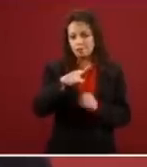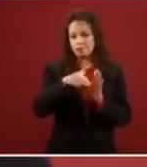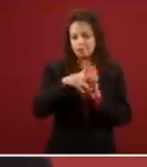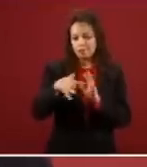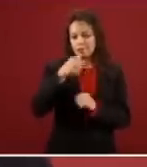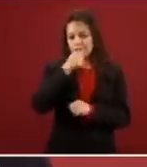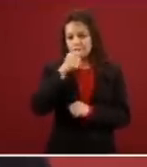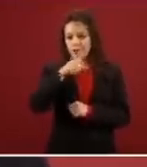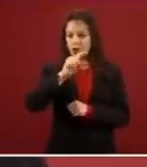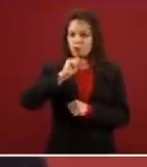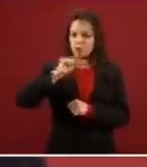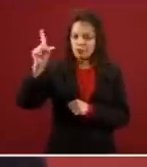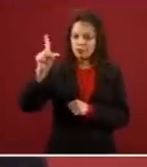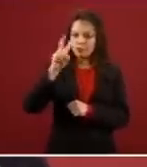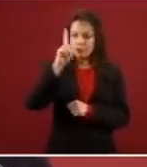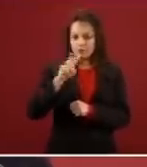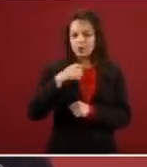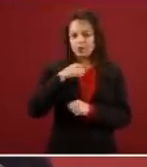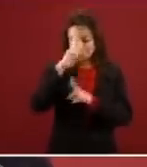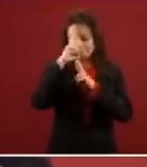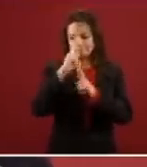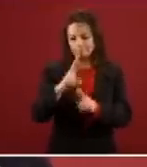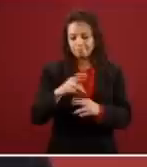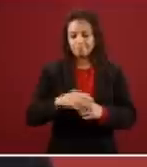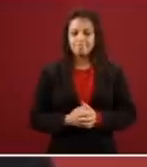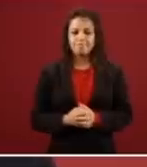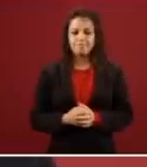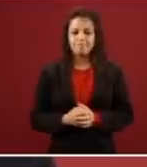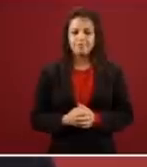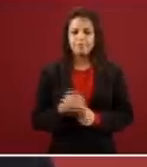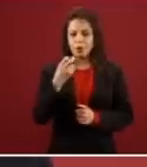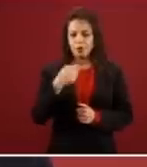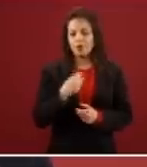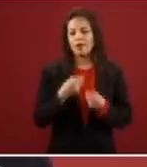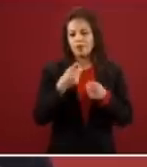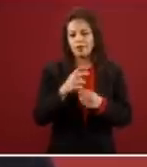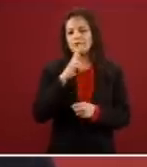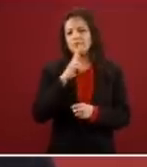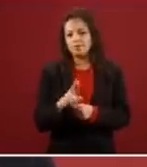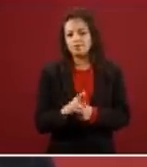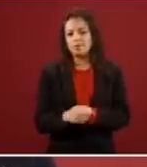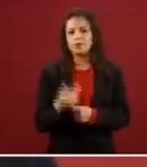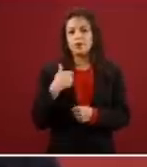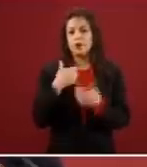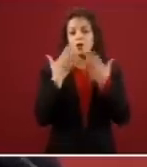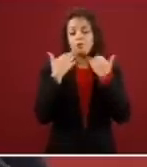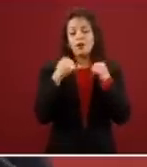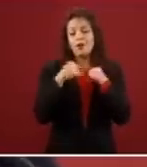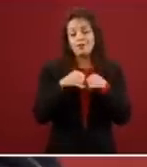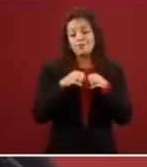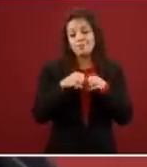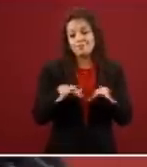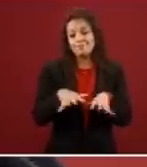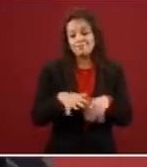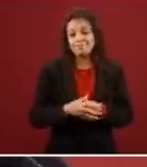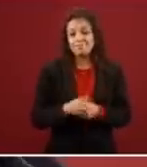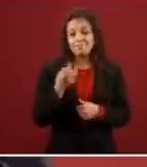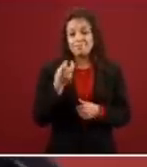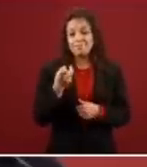mereces todo nuestro respeto. No tengo información sobre